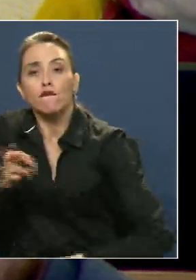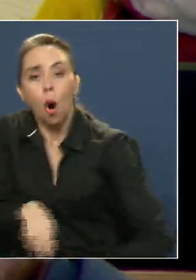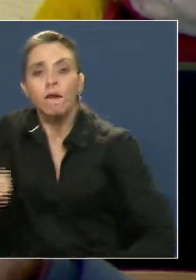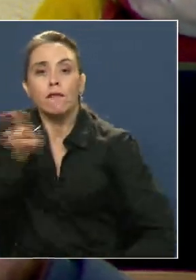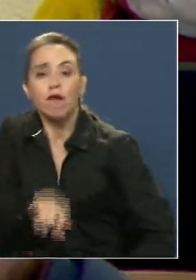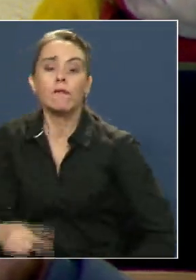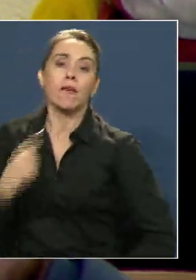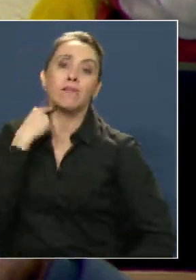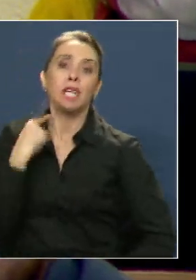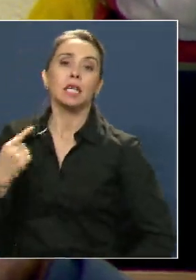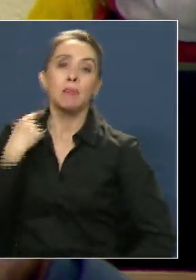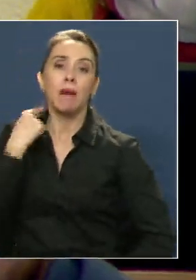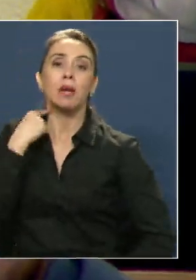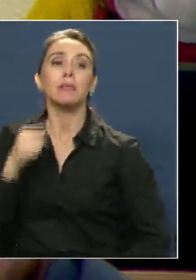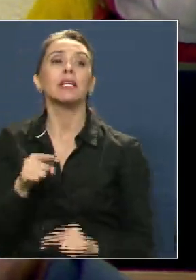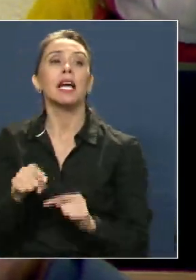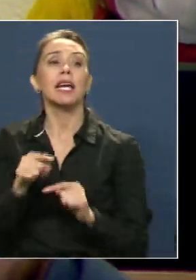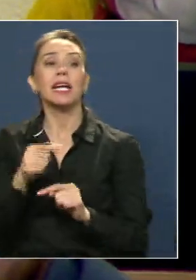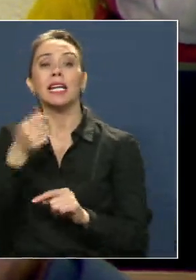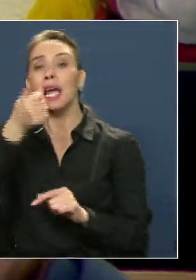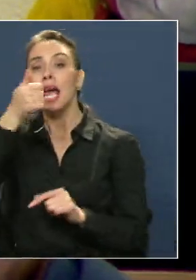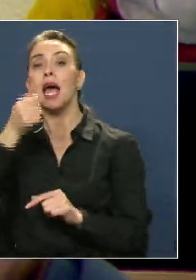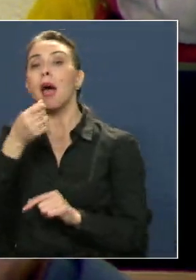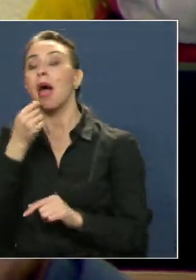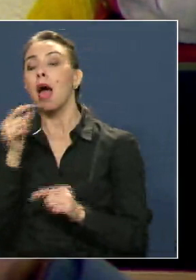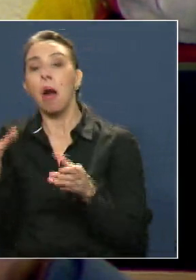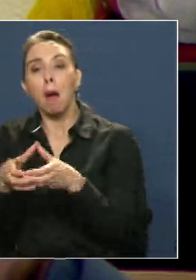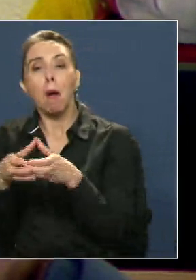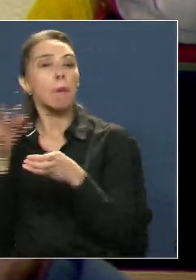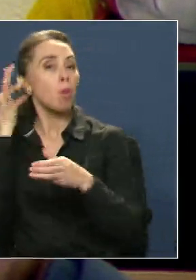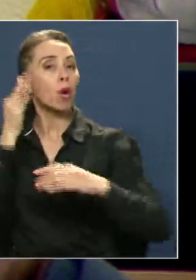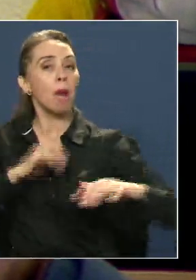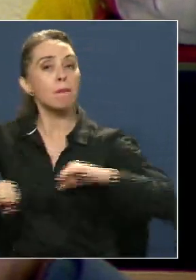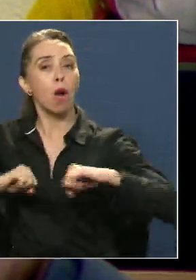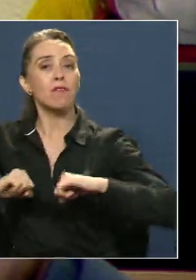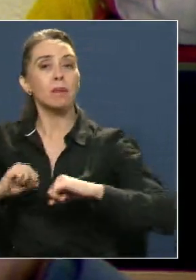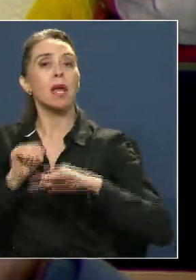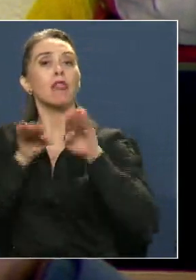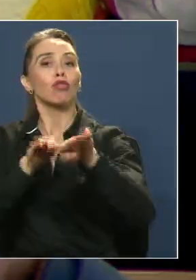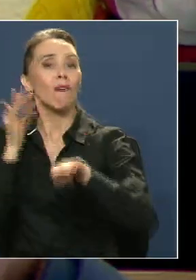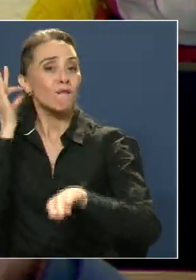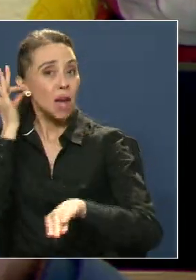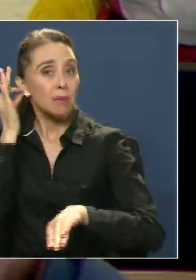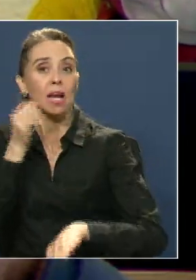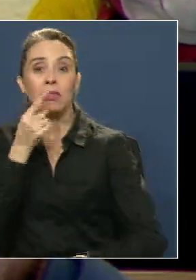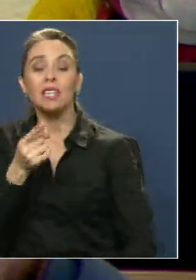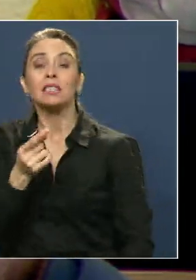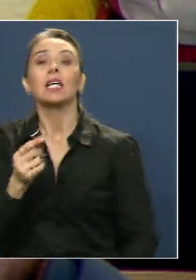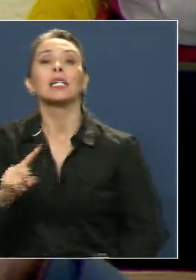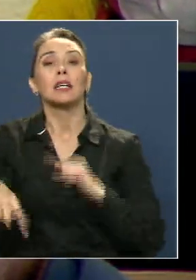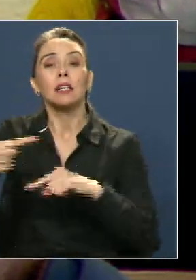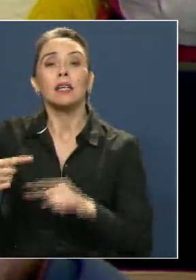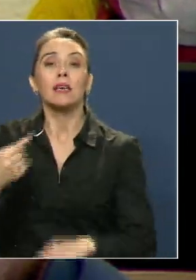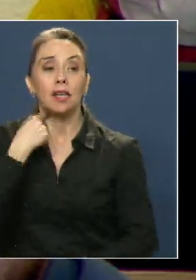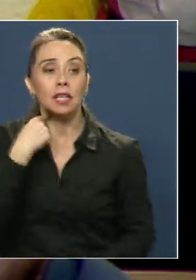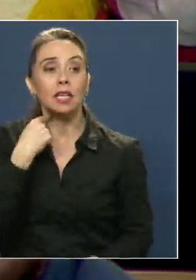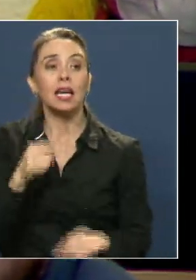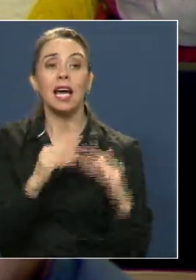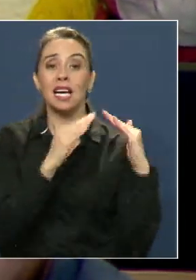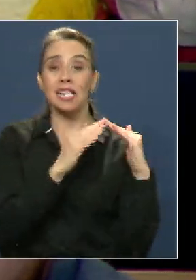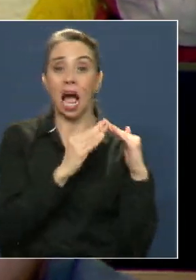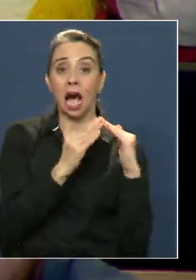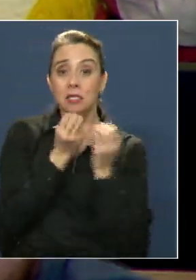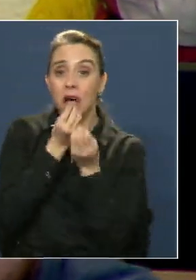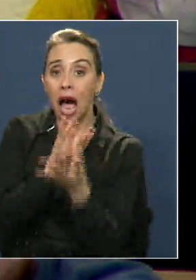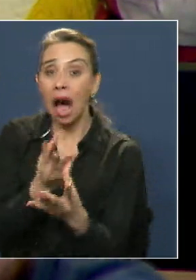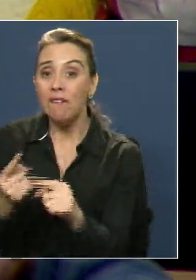violencia, como le decimos en clave feminista. Del abuso sexual no se puede hablar en las mesas y en los pasillos del hogar.